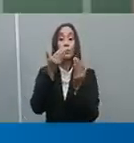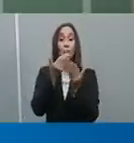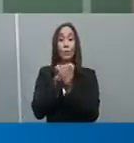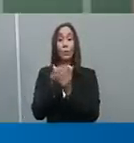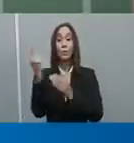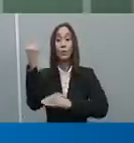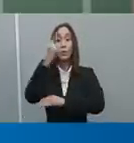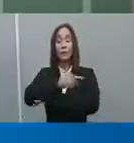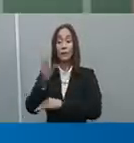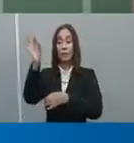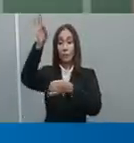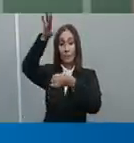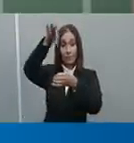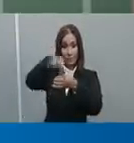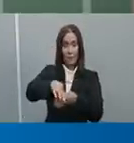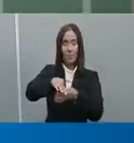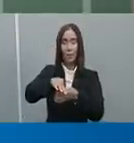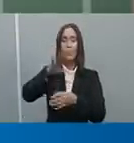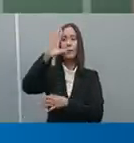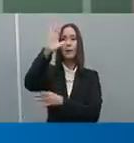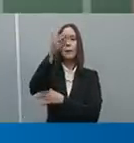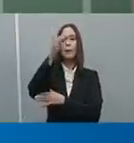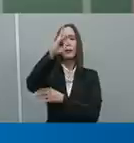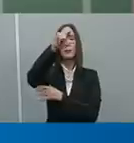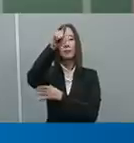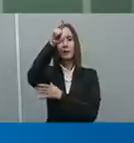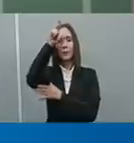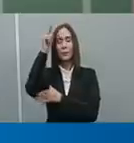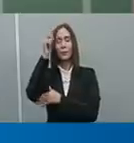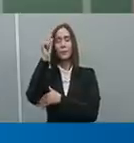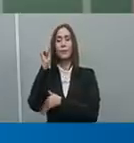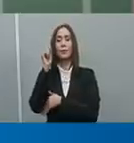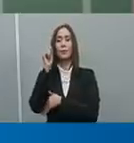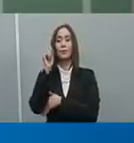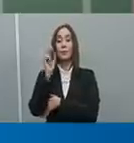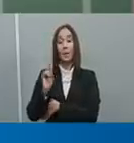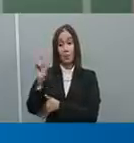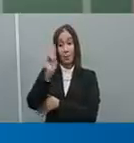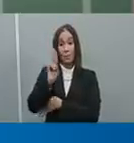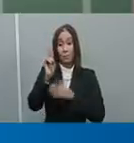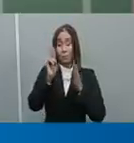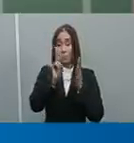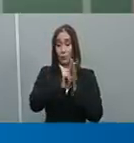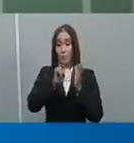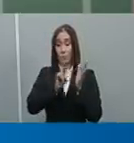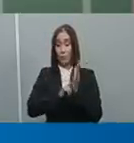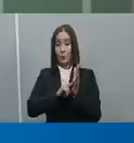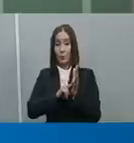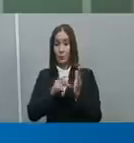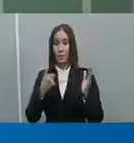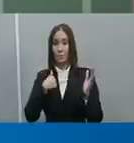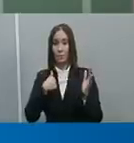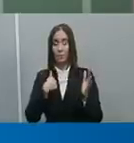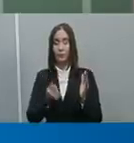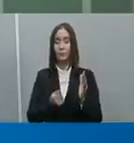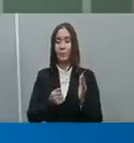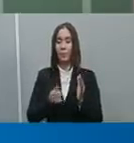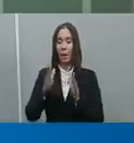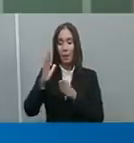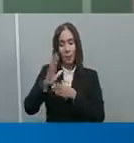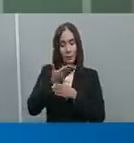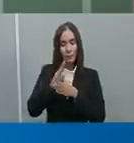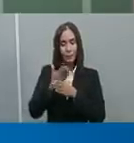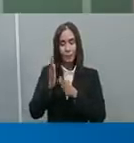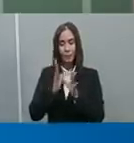a votar este 5 de julio. Hagamos uso de nuestros derechos conquistados. Participemos